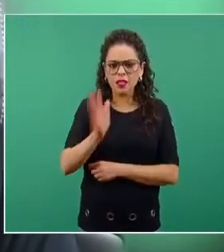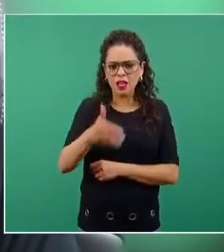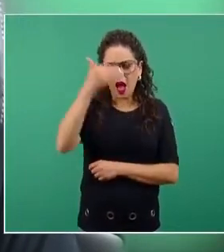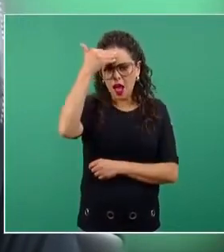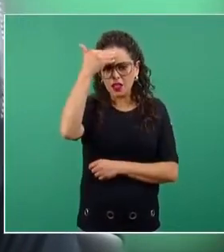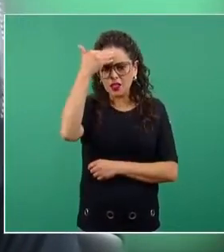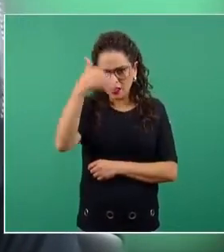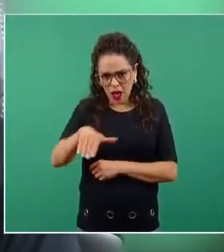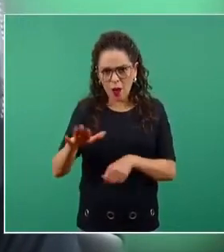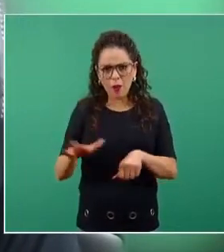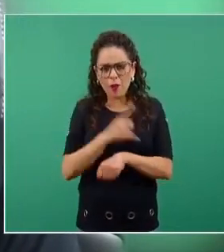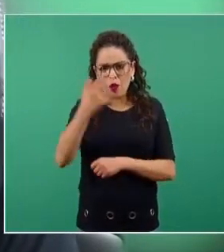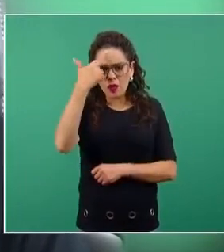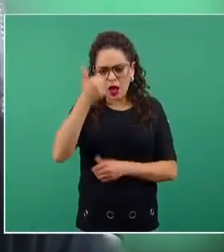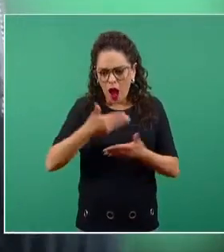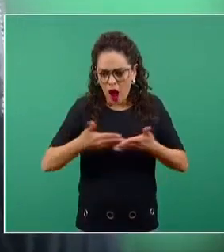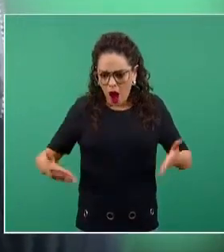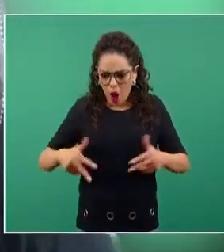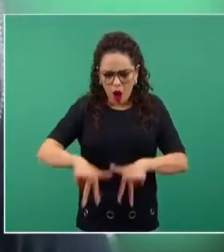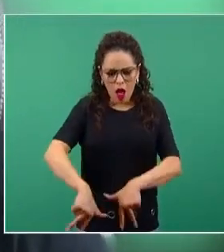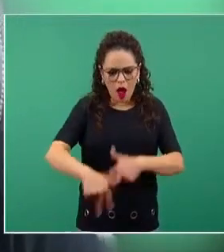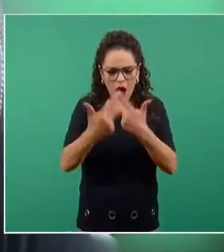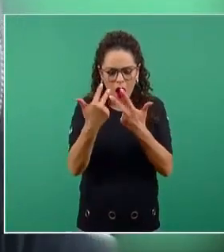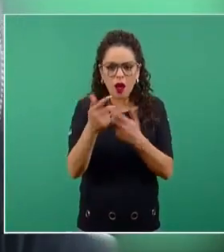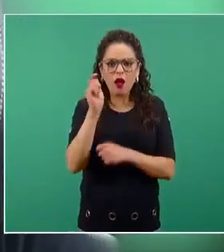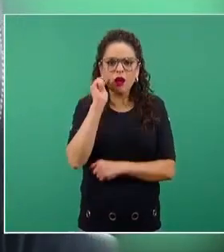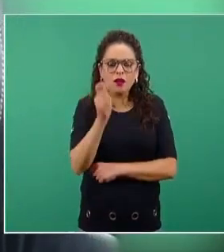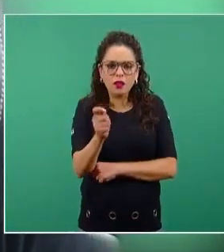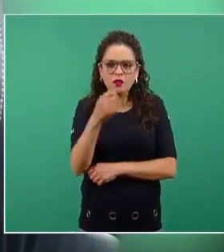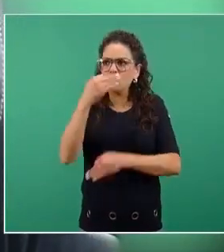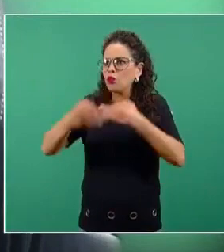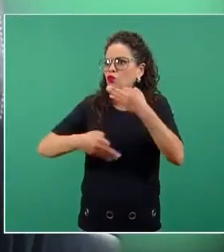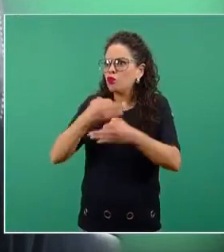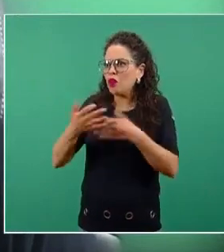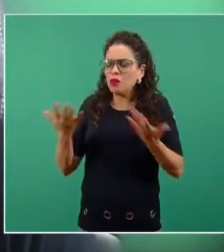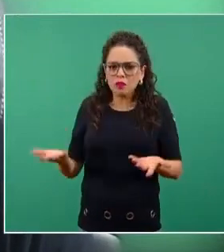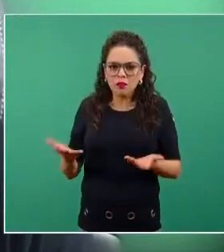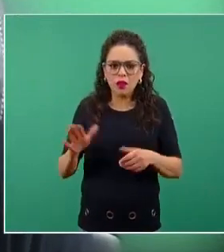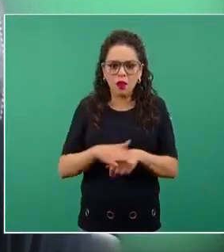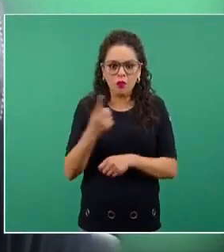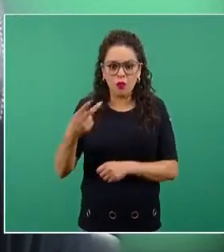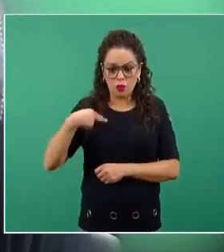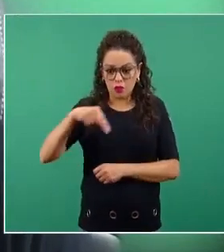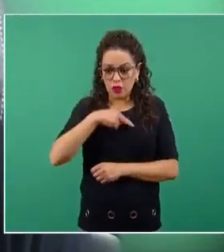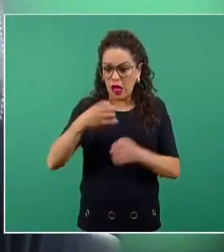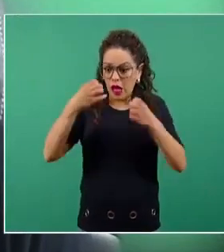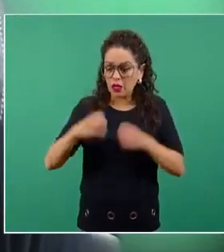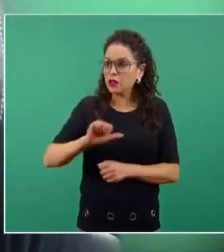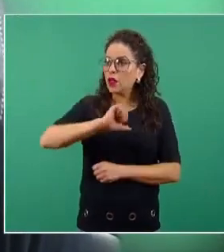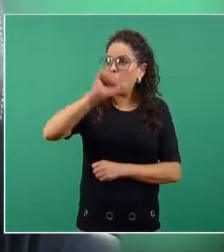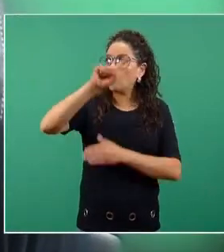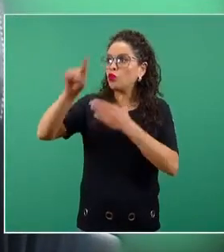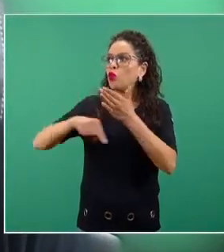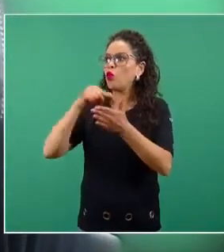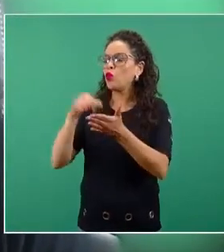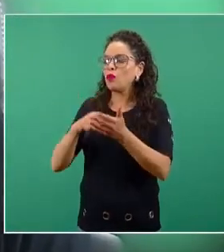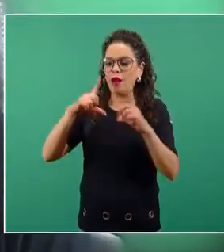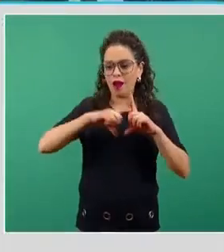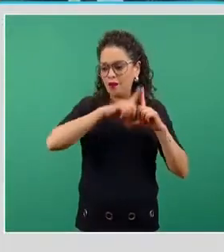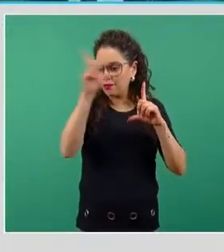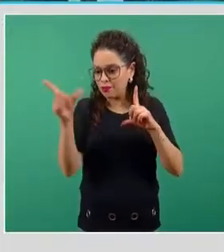forma virtual y también pues destacar que nos da la posibilidad de medios que estamos en otras partes de la República. Mil gracias. Es la primera